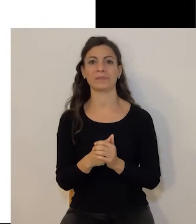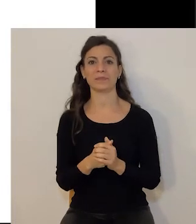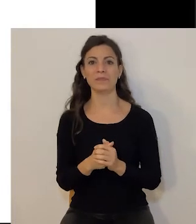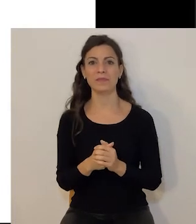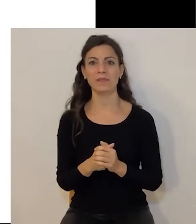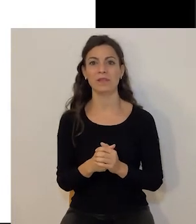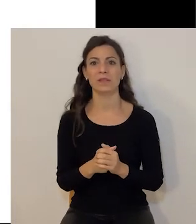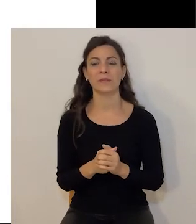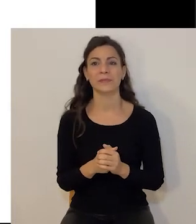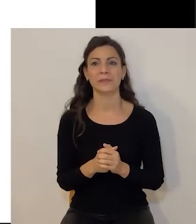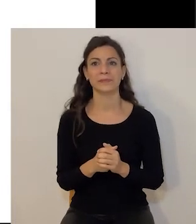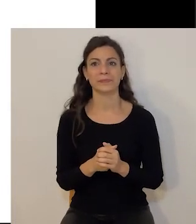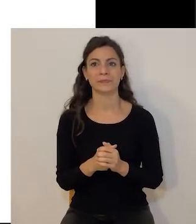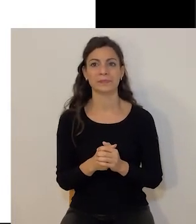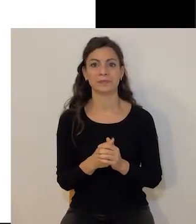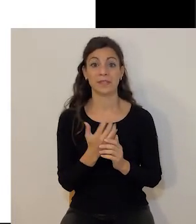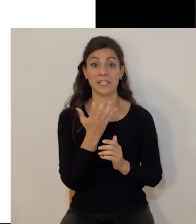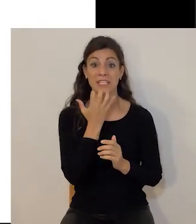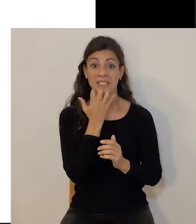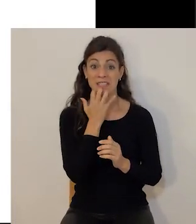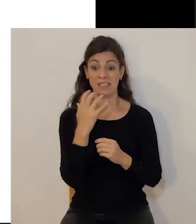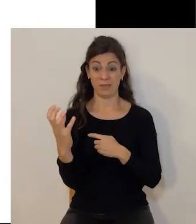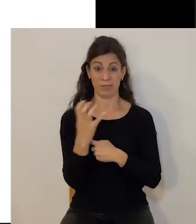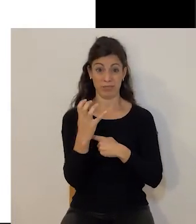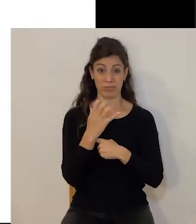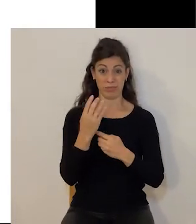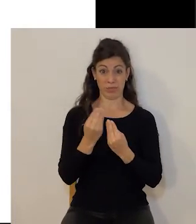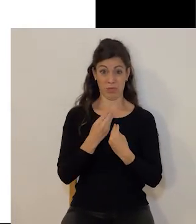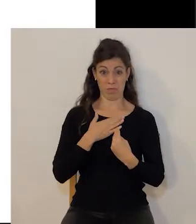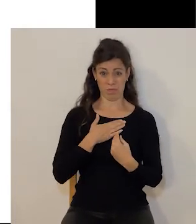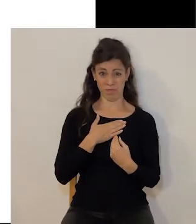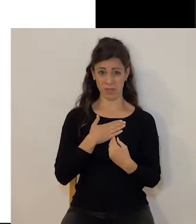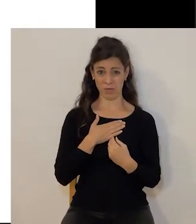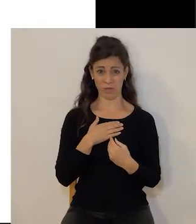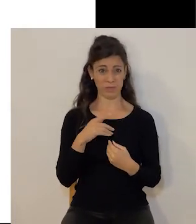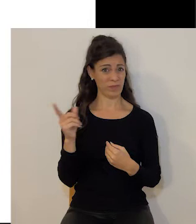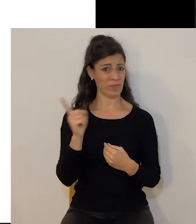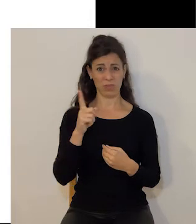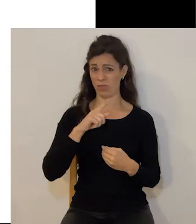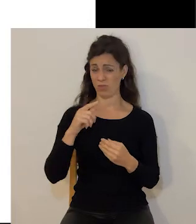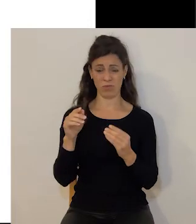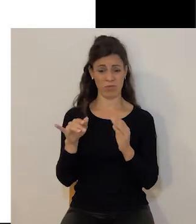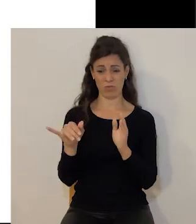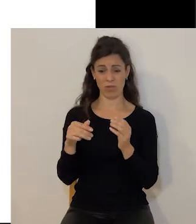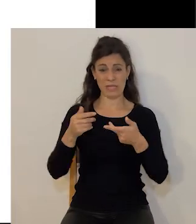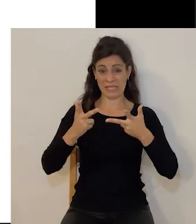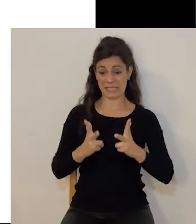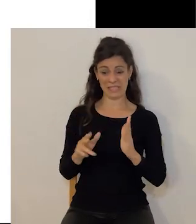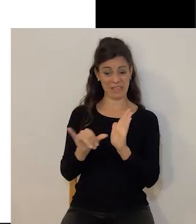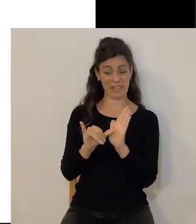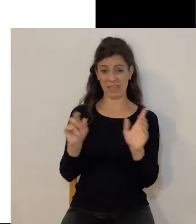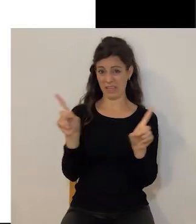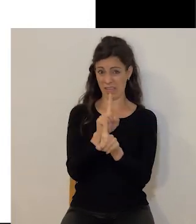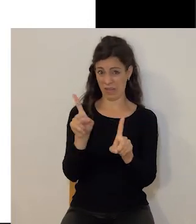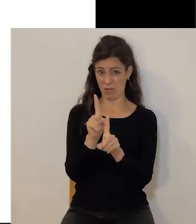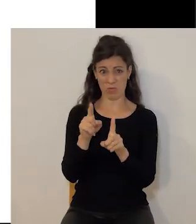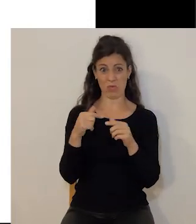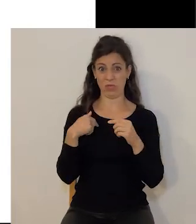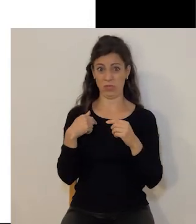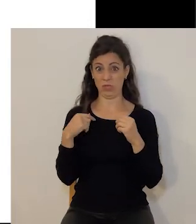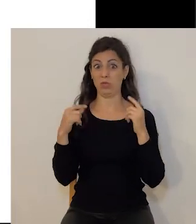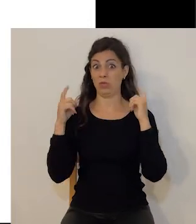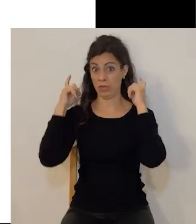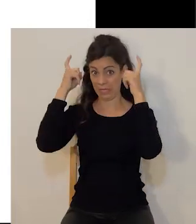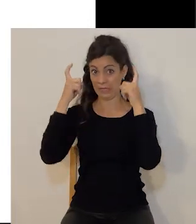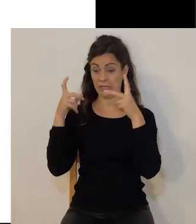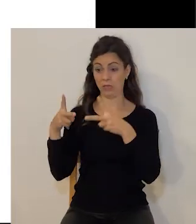que si los que se meten conmigo, que no se sienten cerca de mí. ¿Cómo te sientes cuando estás en el aula